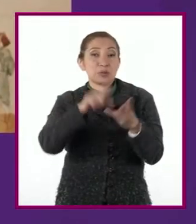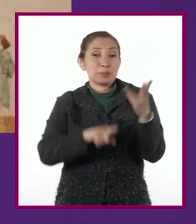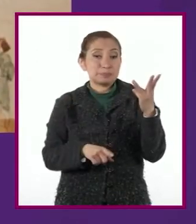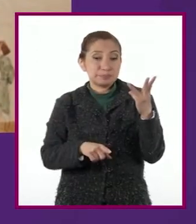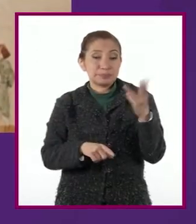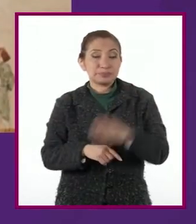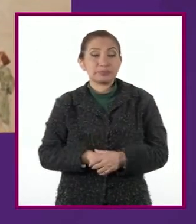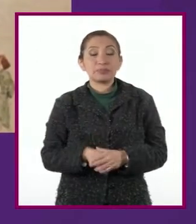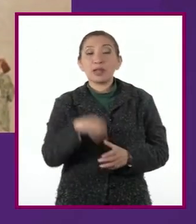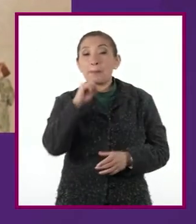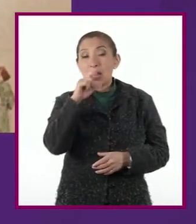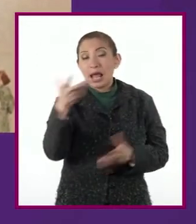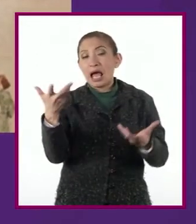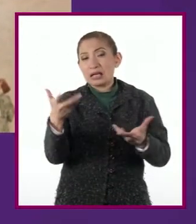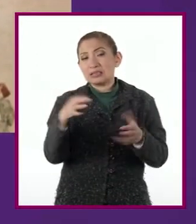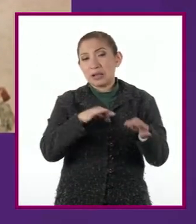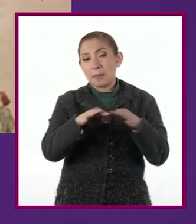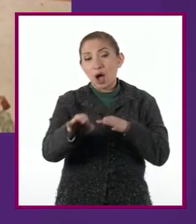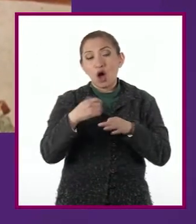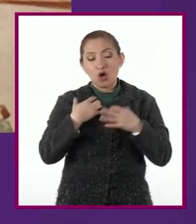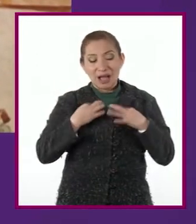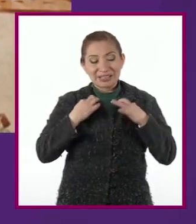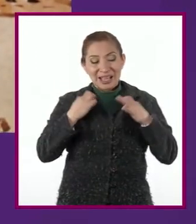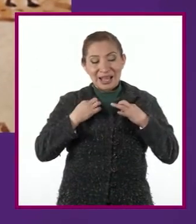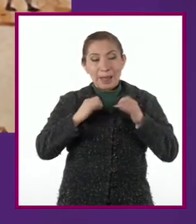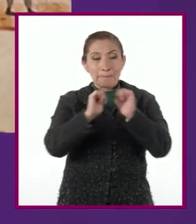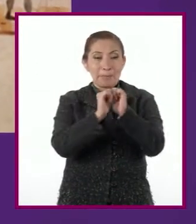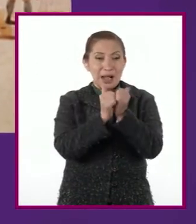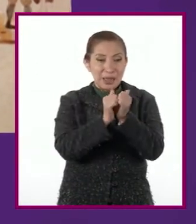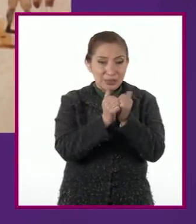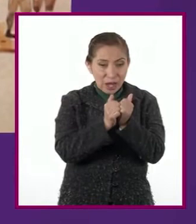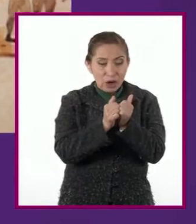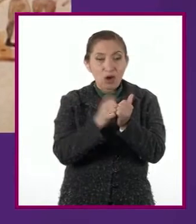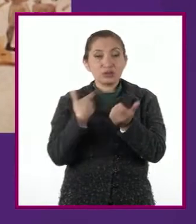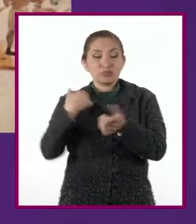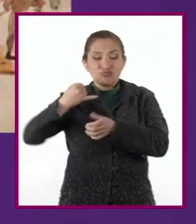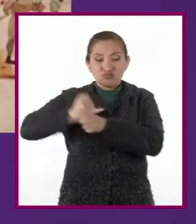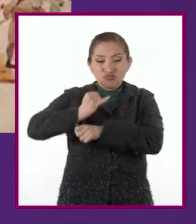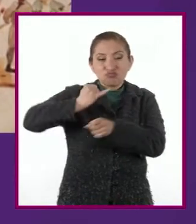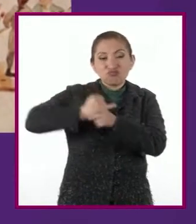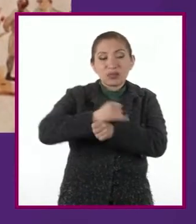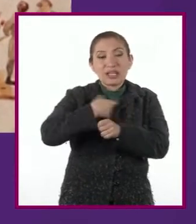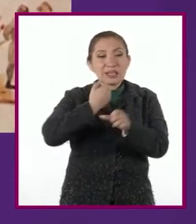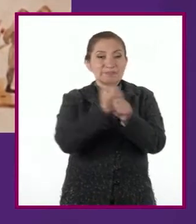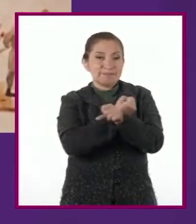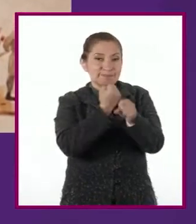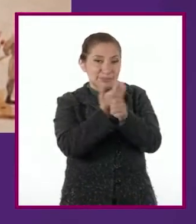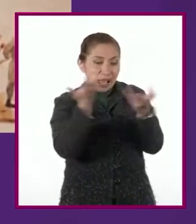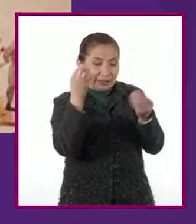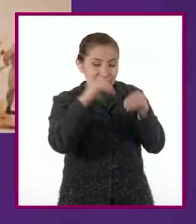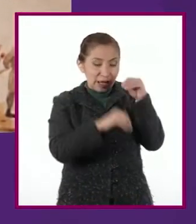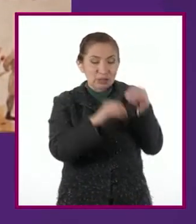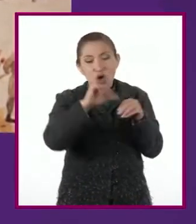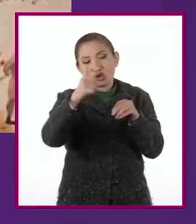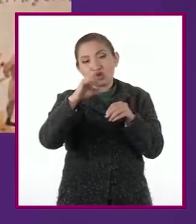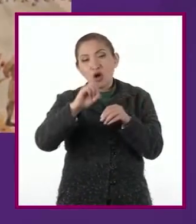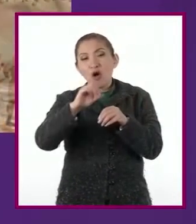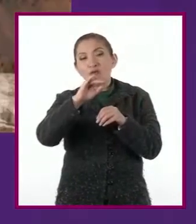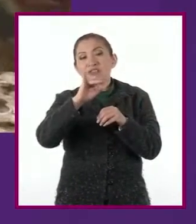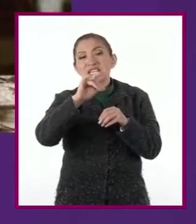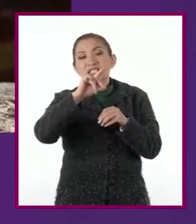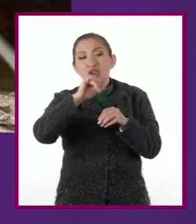profesionistas. También ejercieron como sastres, panaderos, carpinteros y zapateros, entre otros